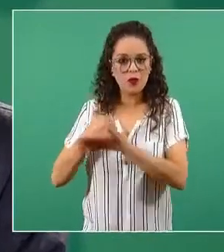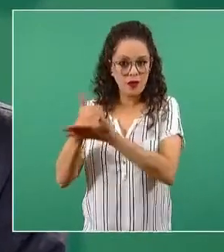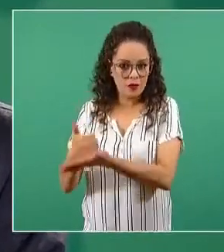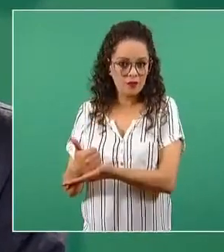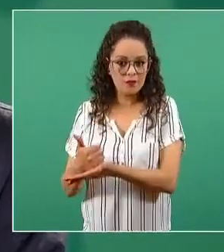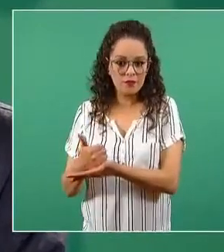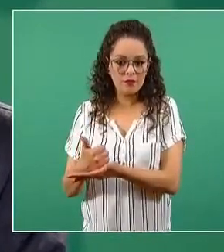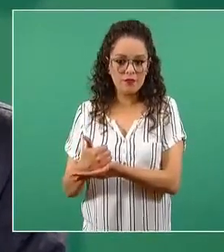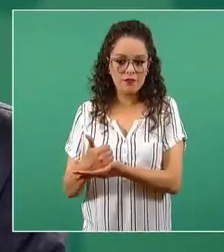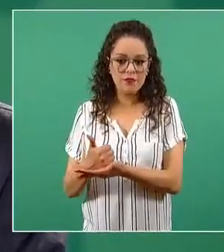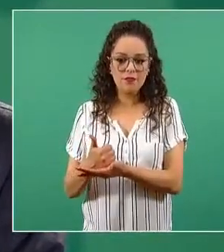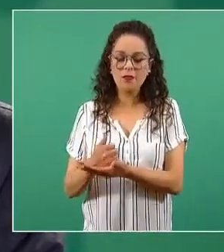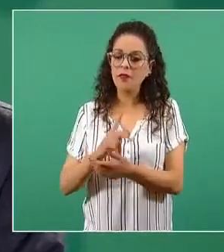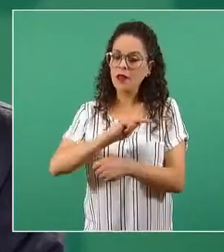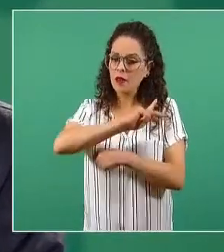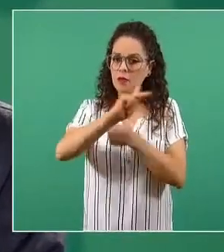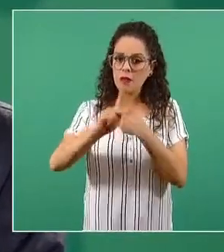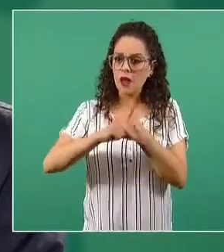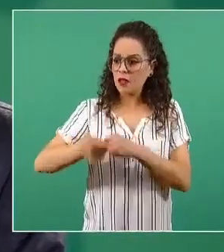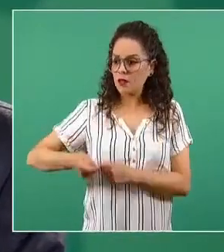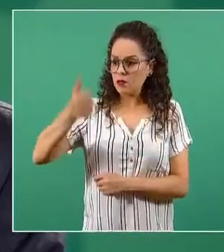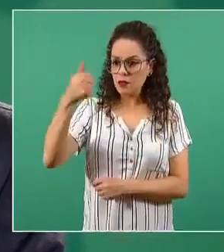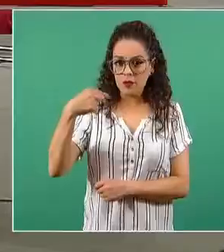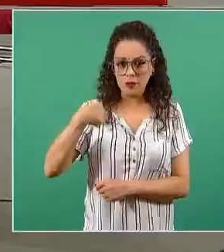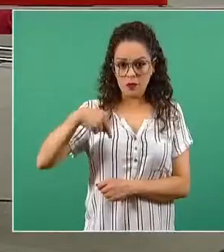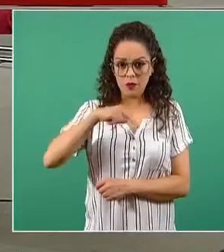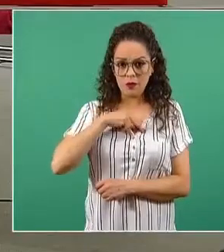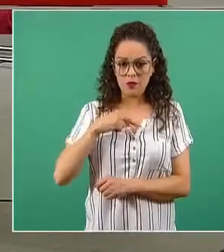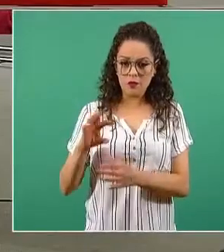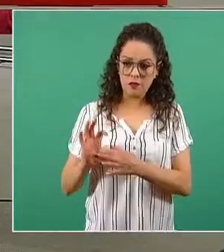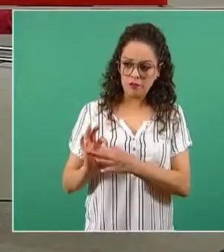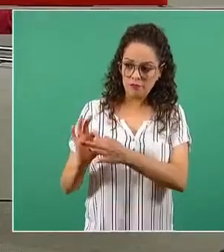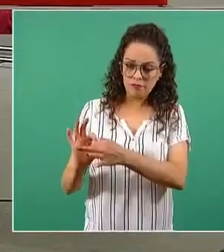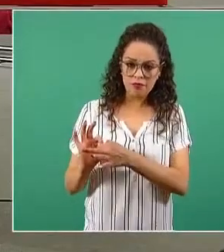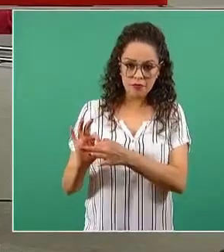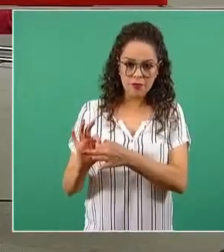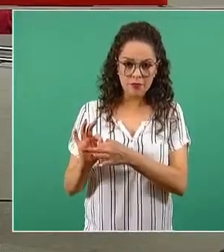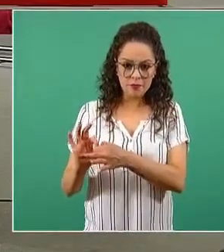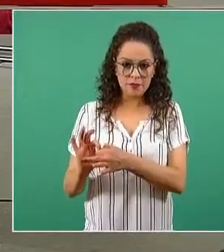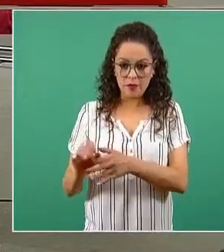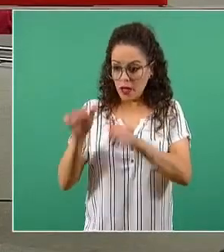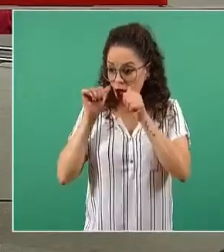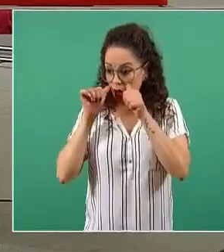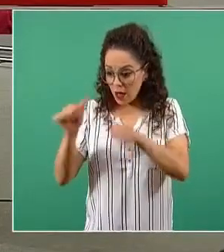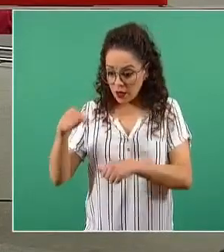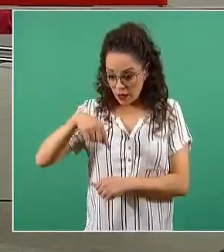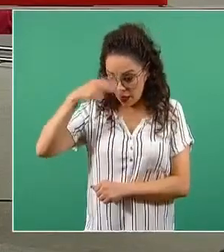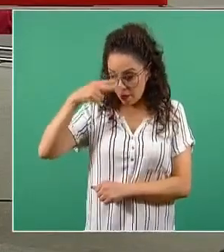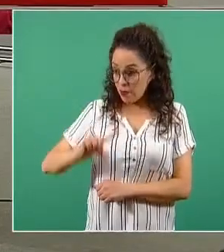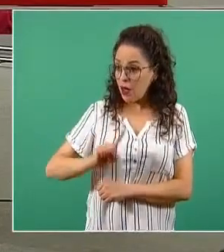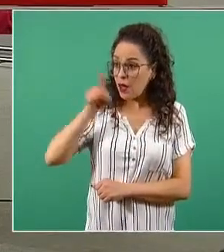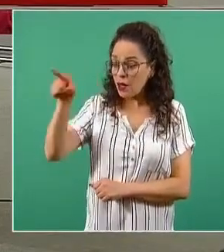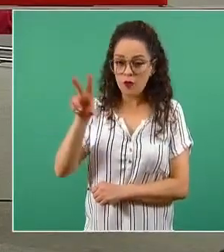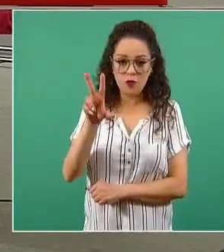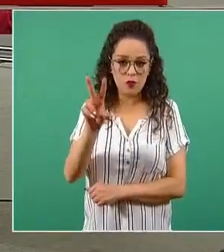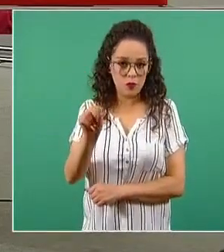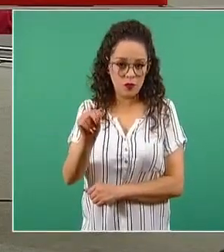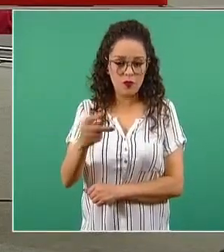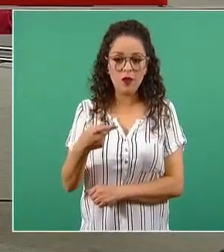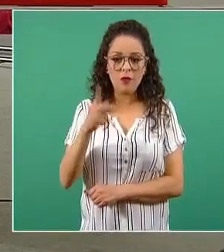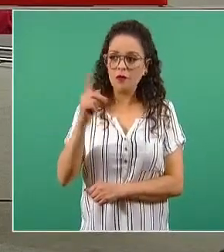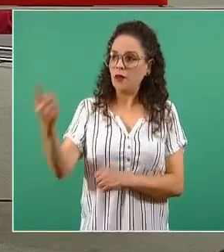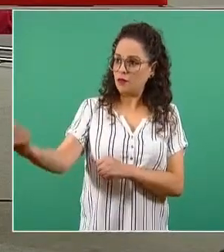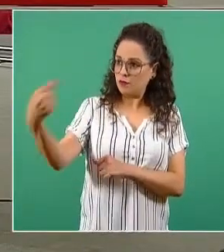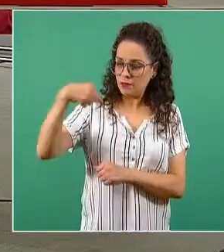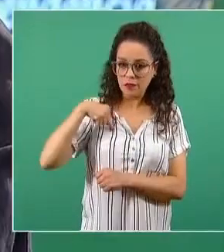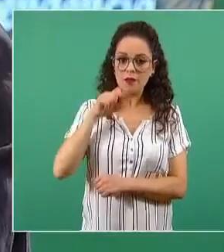Uno de los primeros países en los que hemos tenido interacción, aquí yo diría de dos vías, no es de asistencia de México a ellas, sino también de regreso,